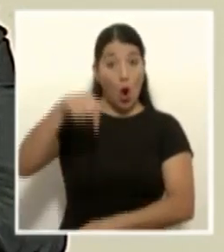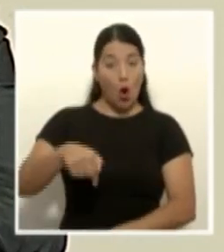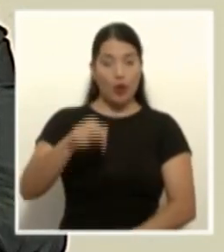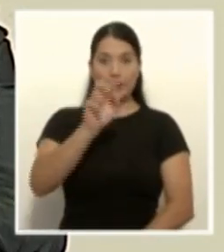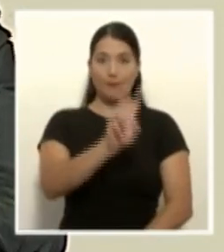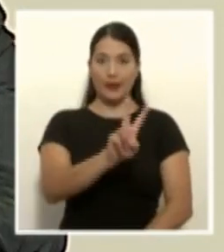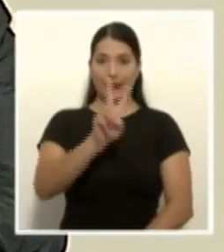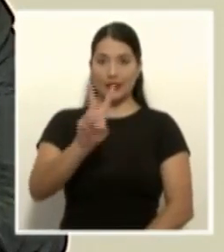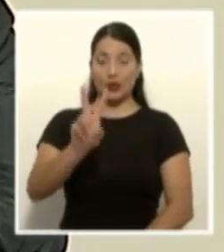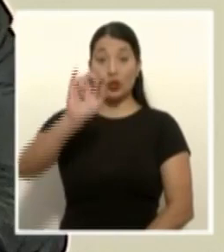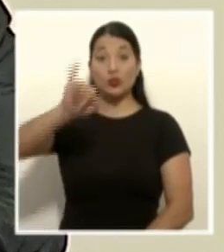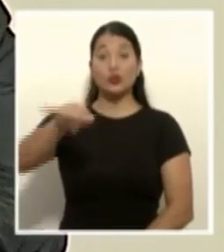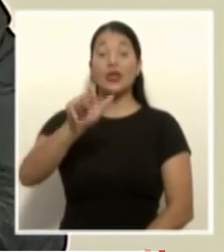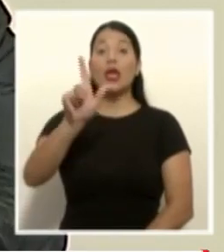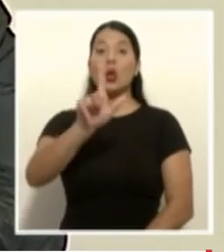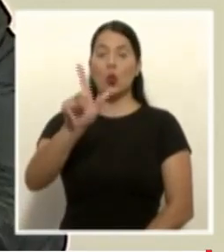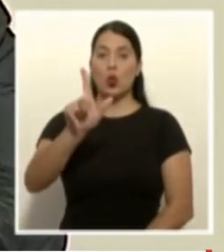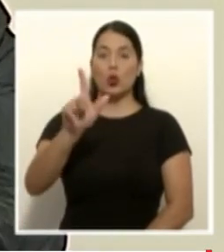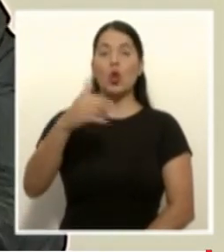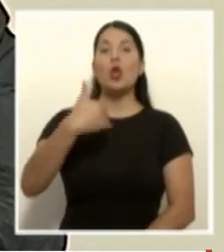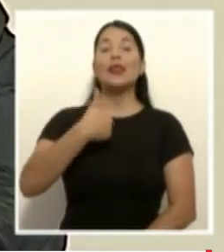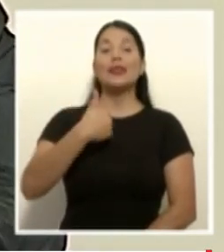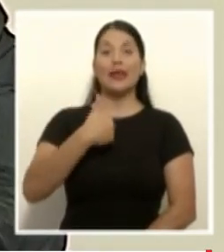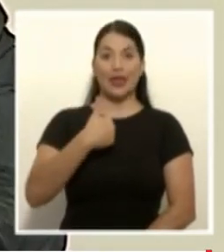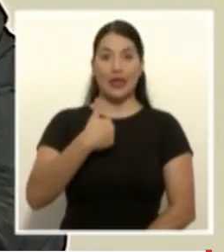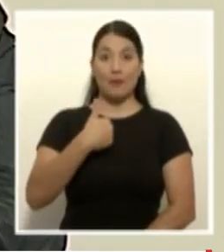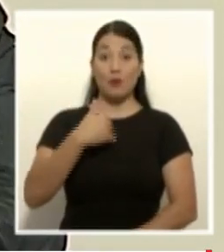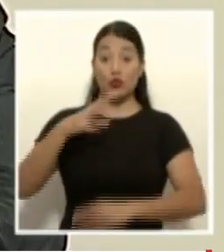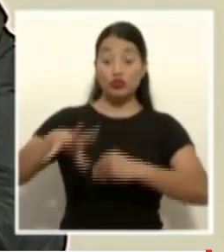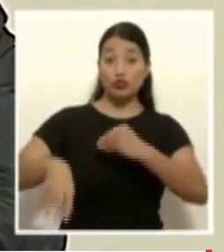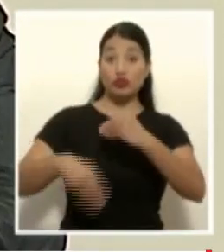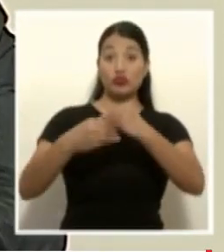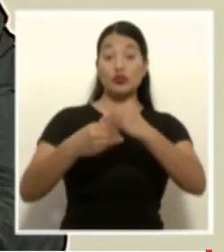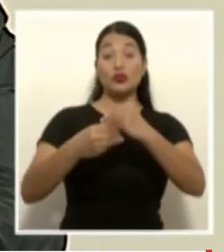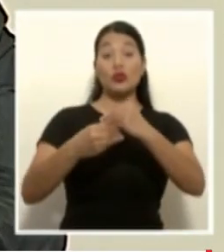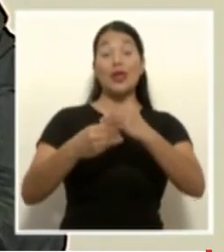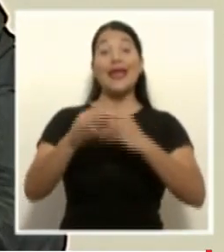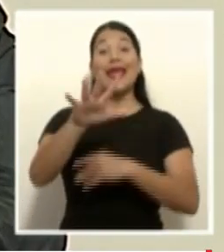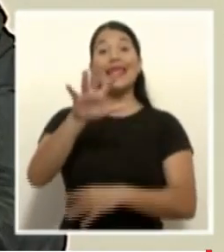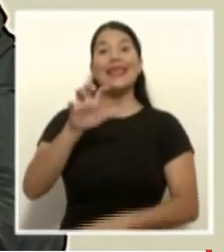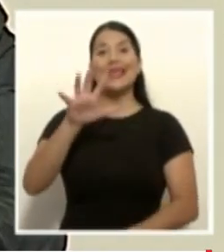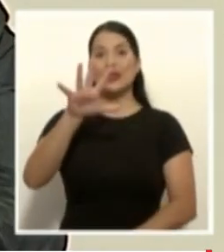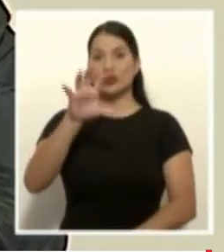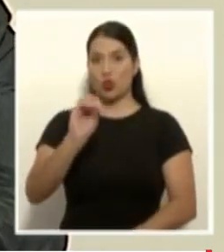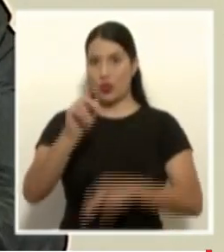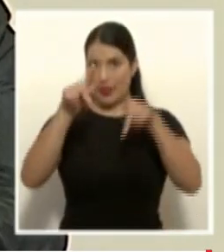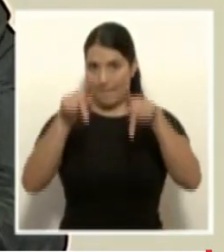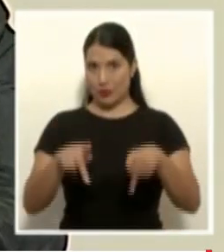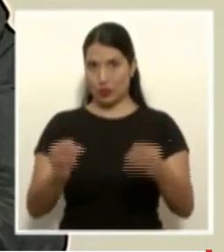julio, tenemos un total de casos nuevos de 550.